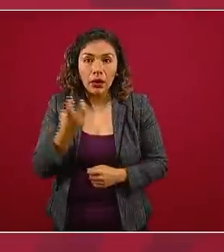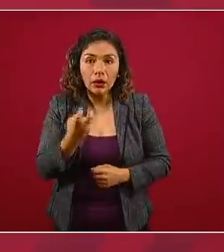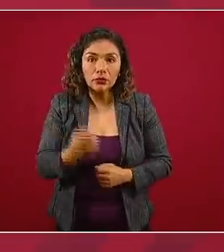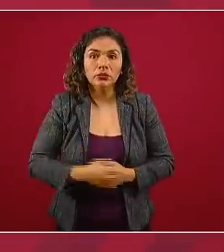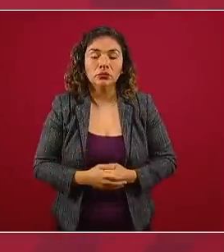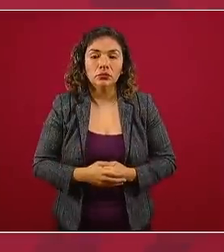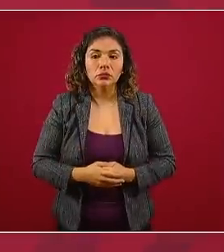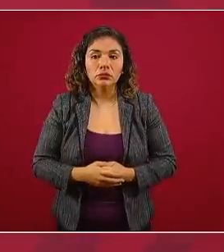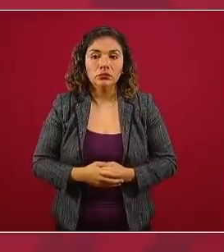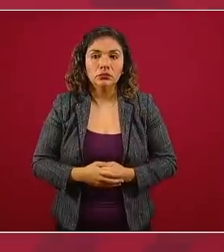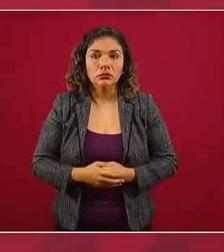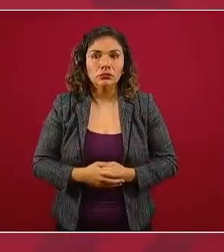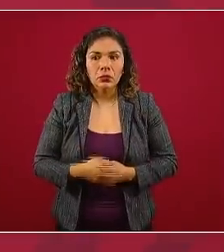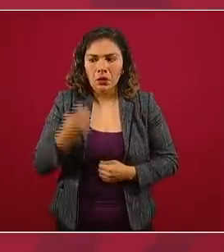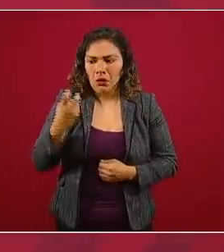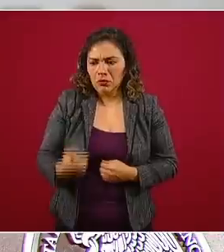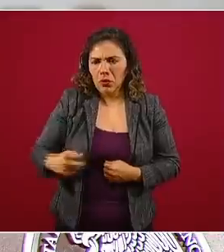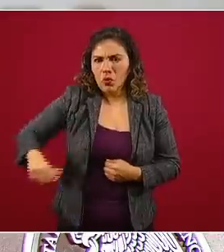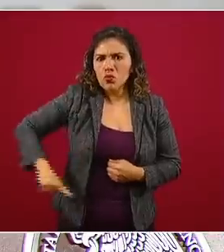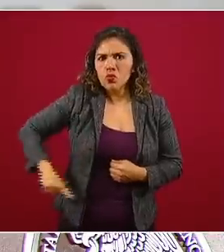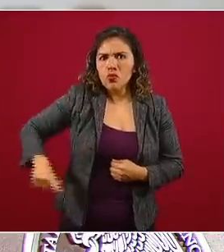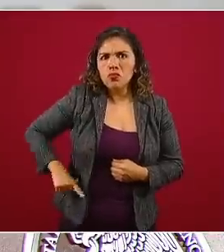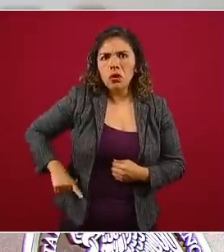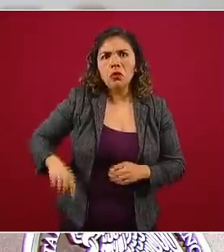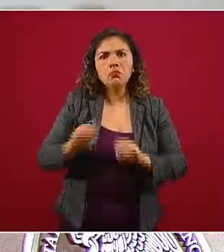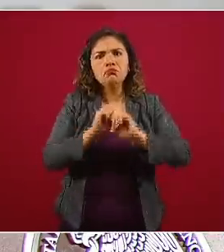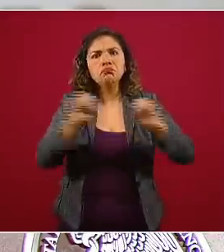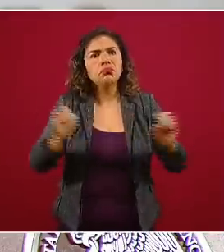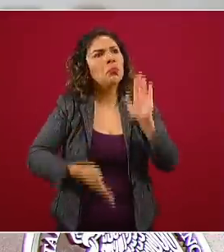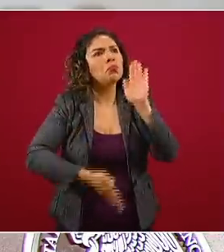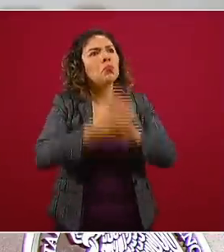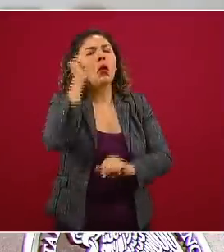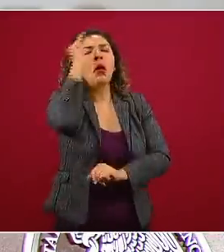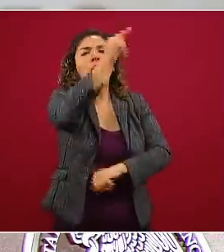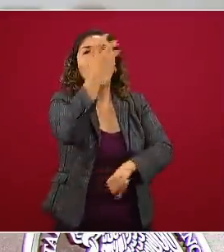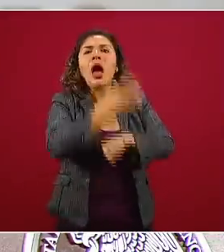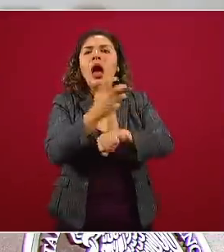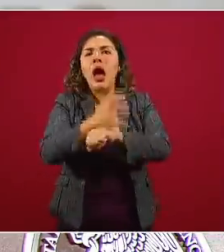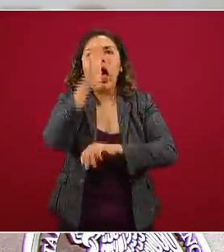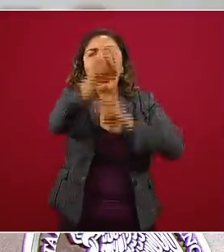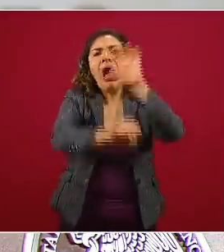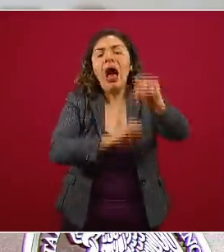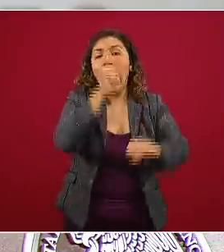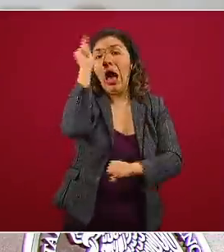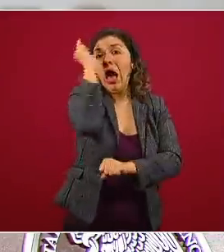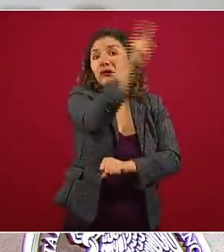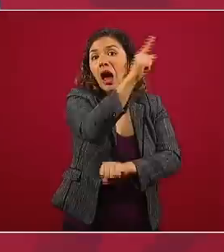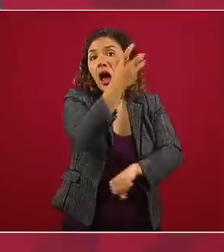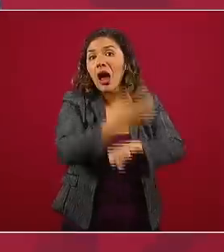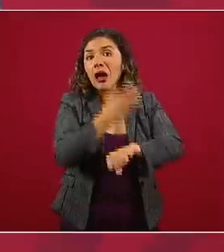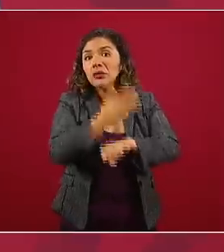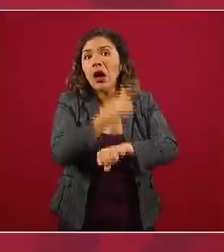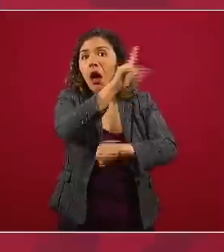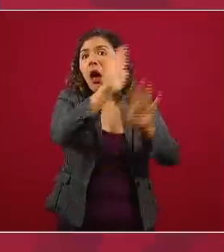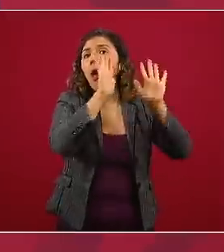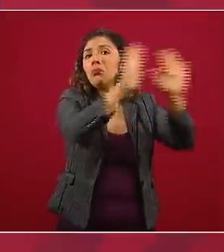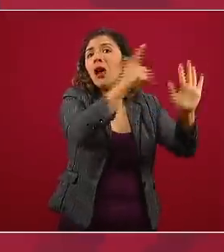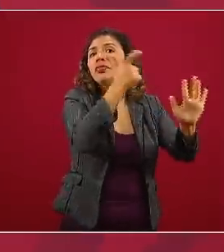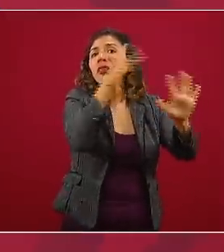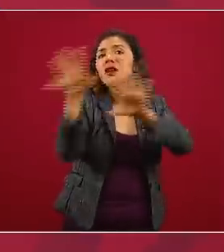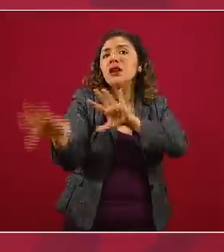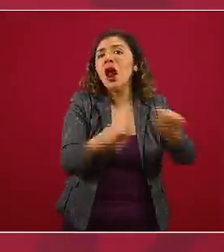nos dejan sin nada porque se van a eeuu los agarran allá y ella se queda el dinero